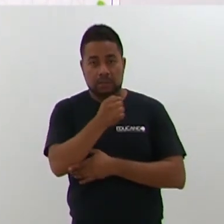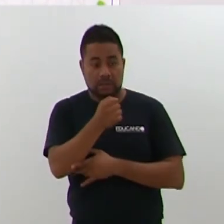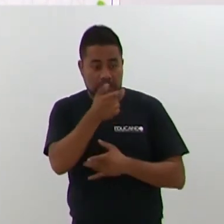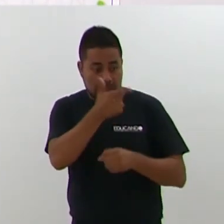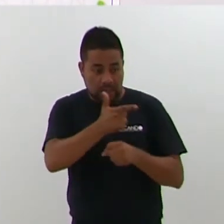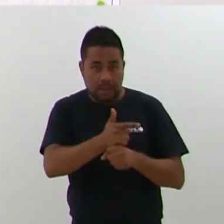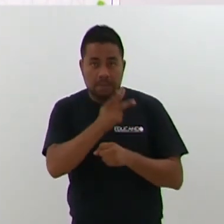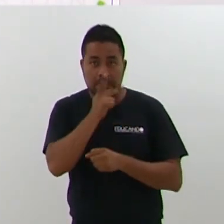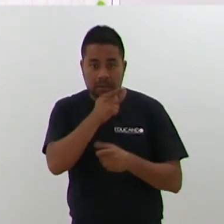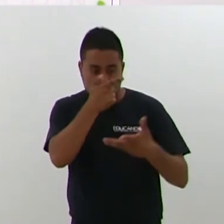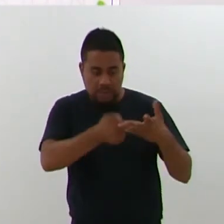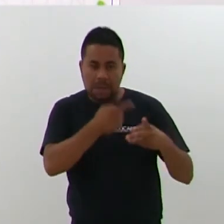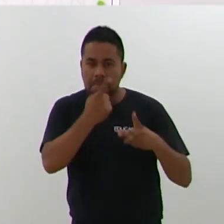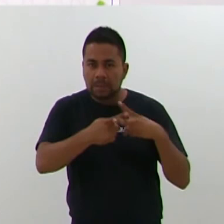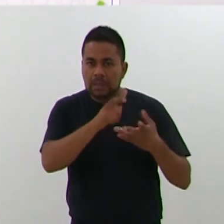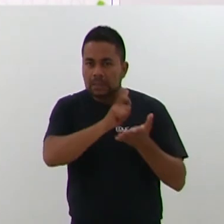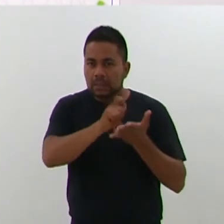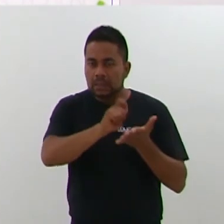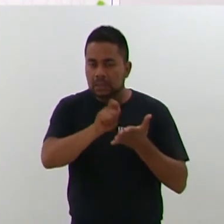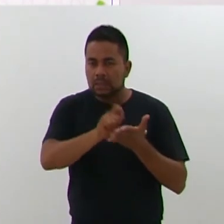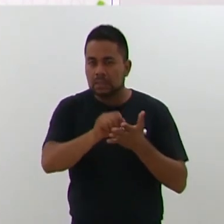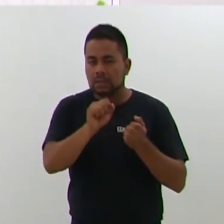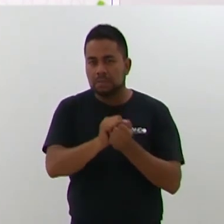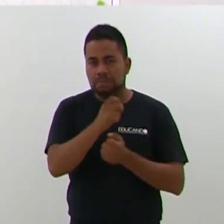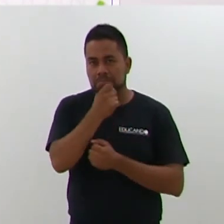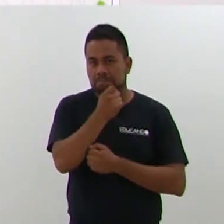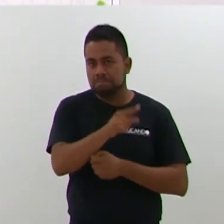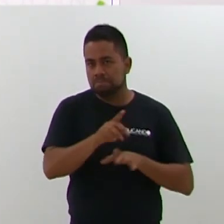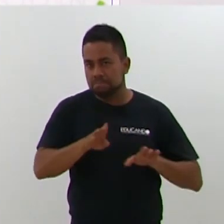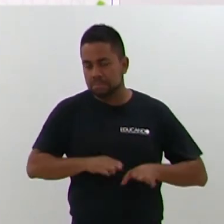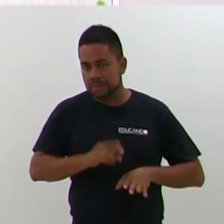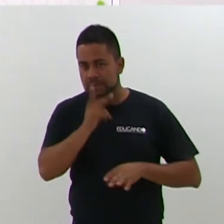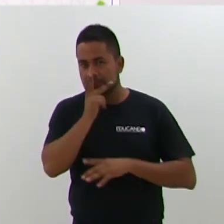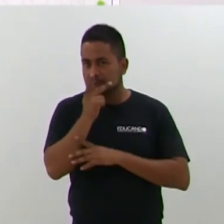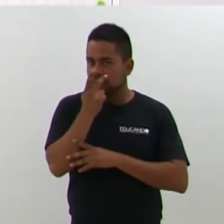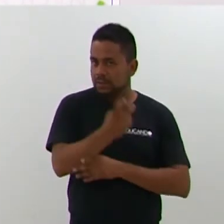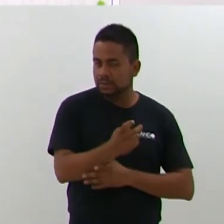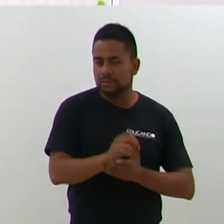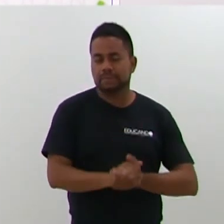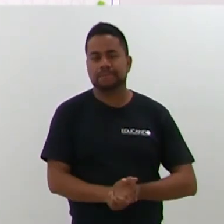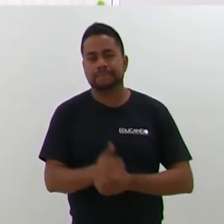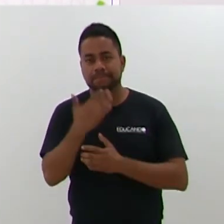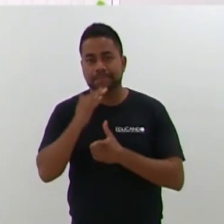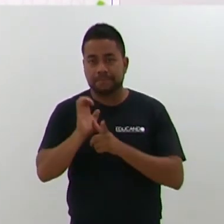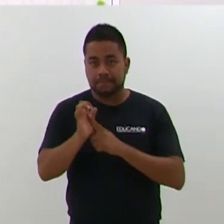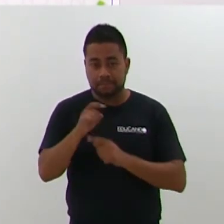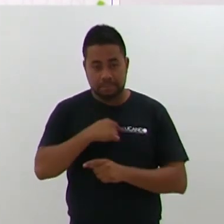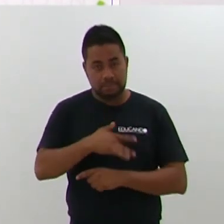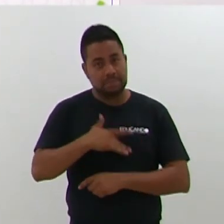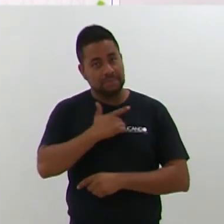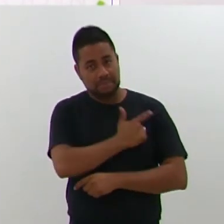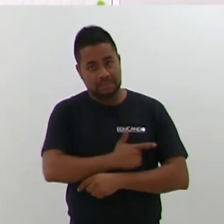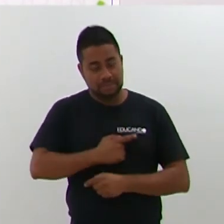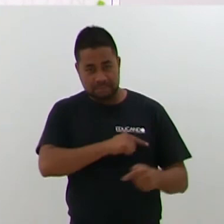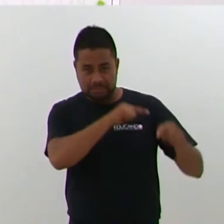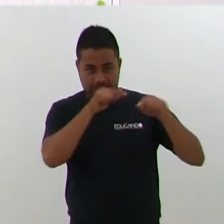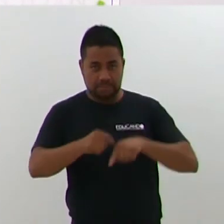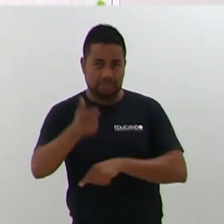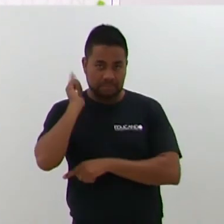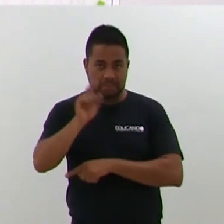en matemáticas, que se escriben con esta primera palabra. Bueno, entonces me dio mucho gusto estar con ustedes. Espero